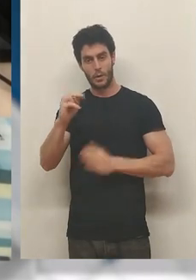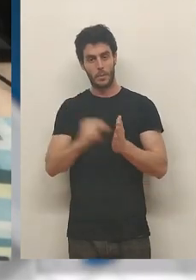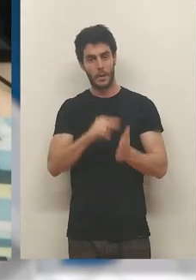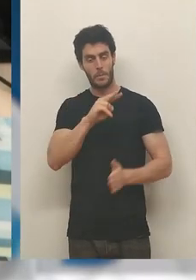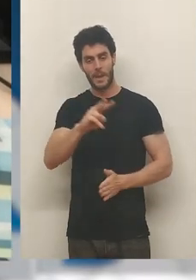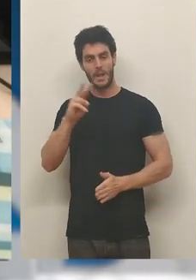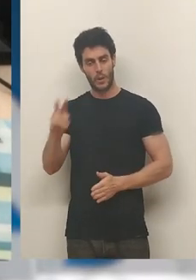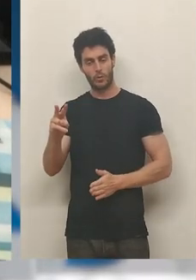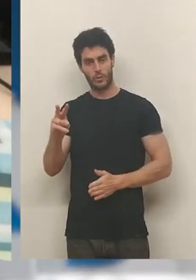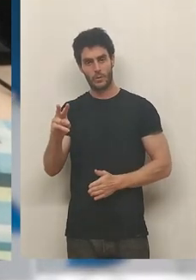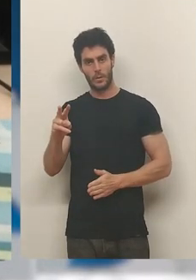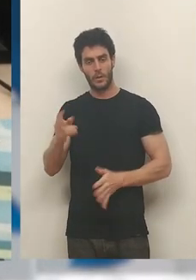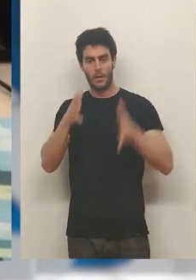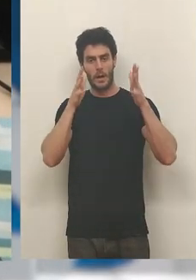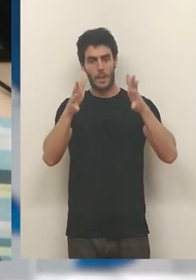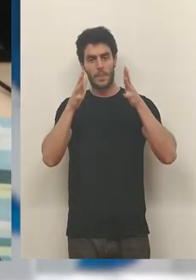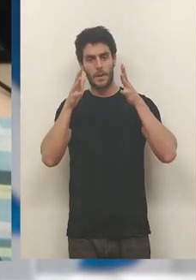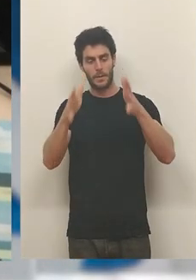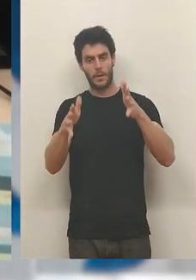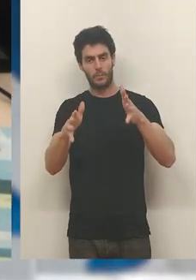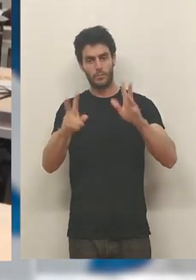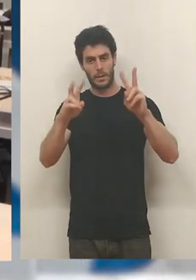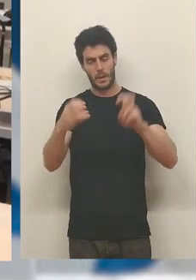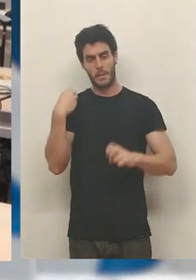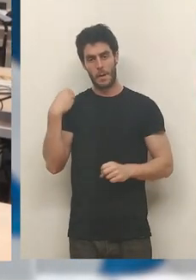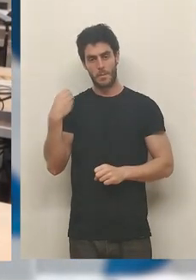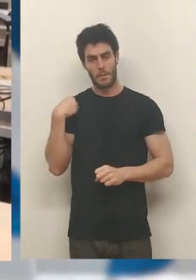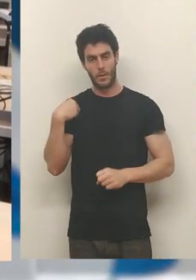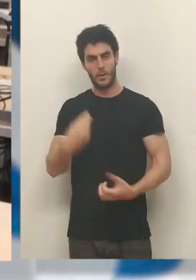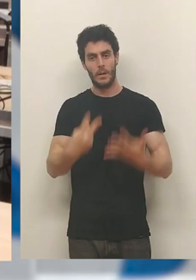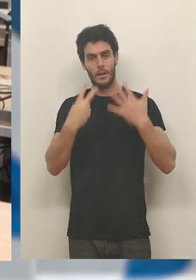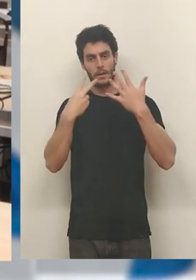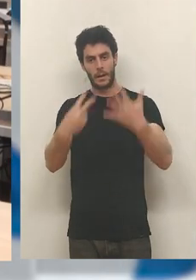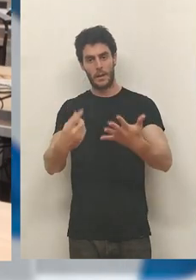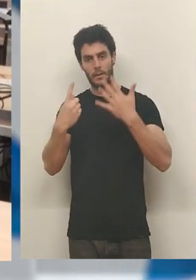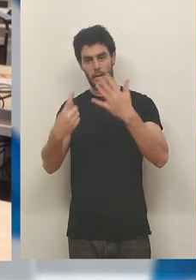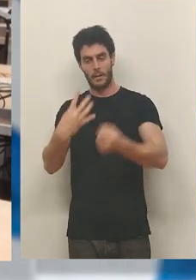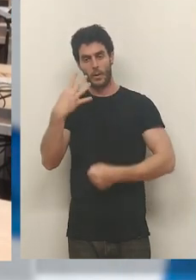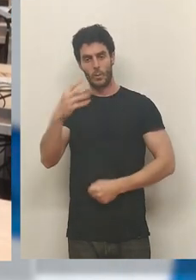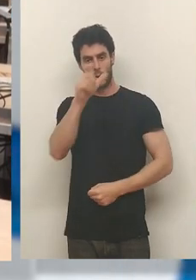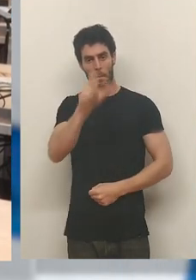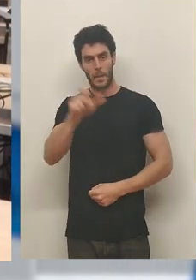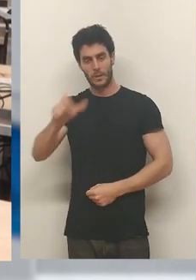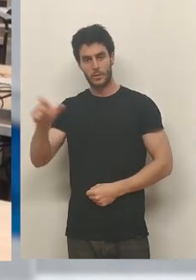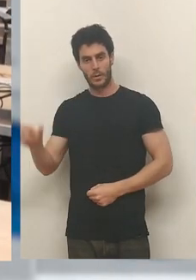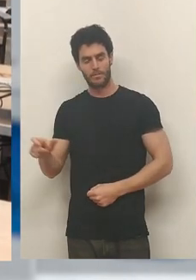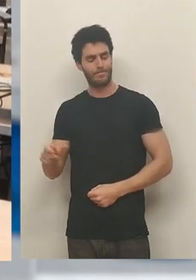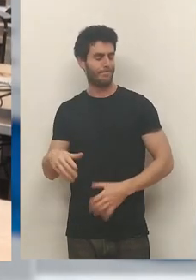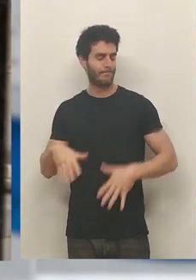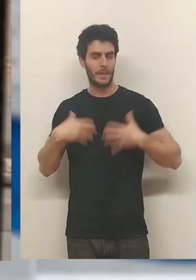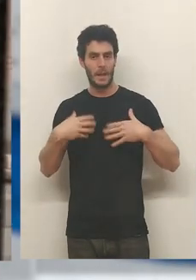Caritas Chavicar, en el 2022 fueron atendidos en esta área 764